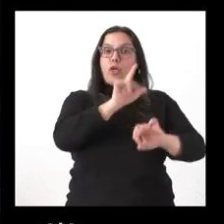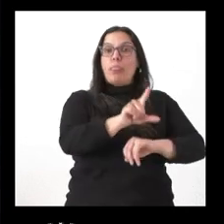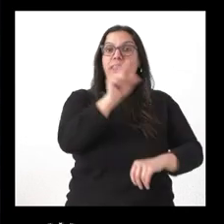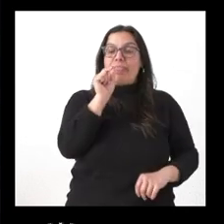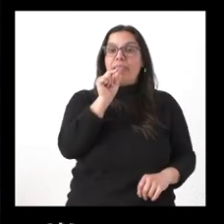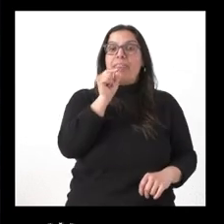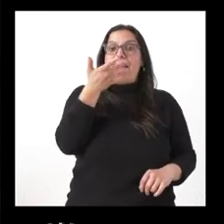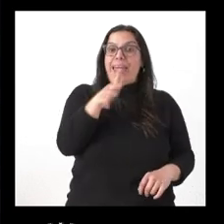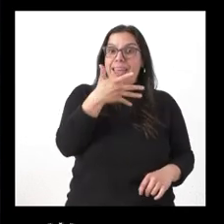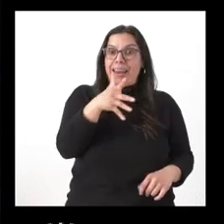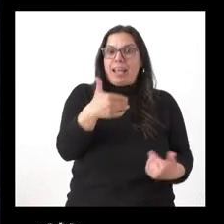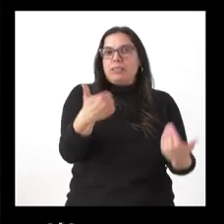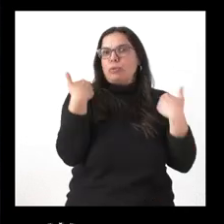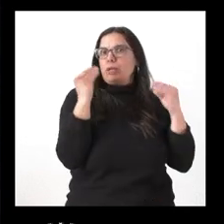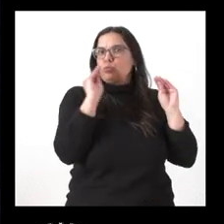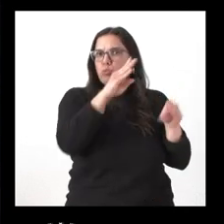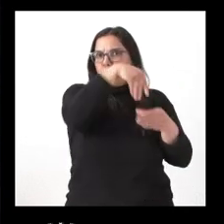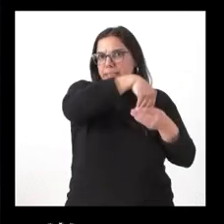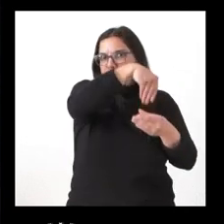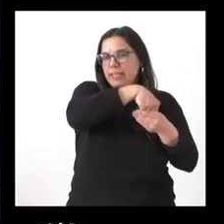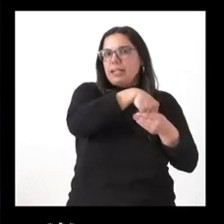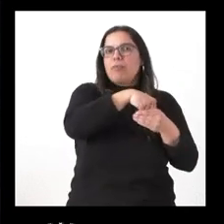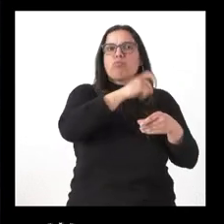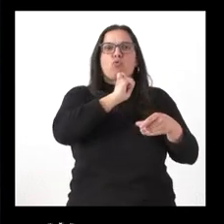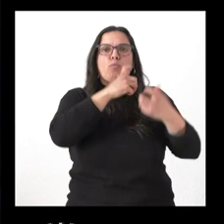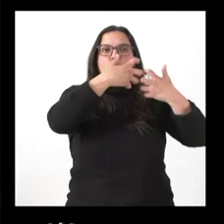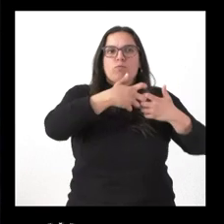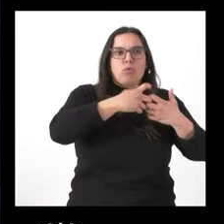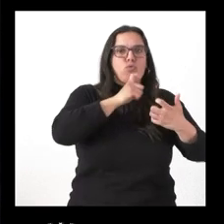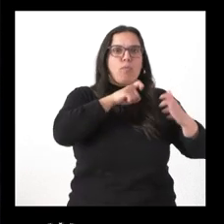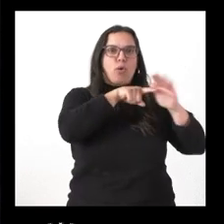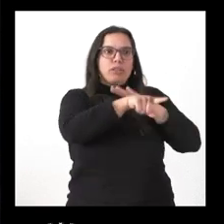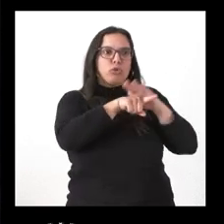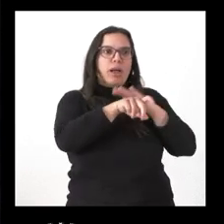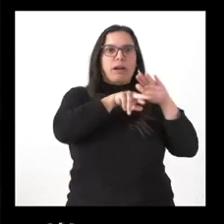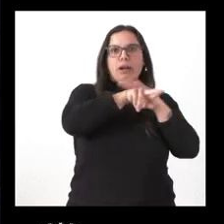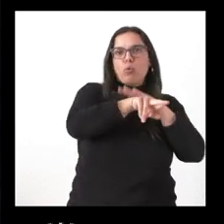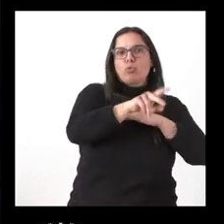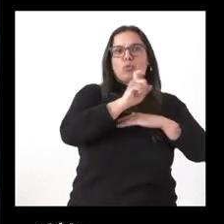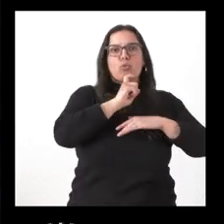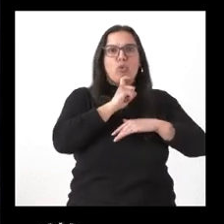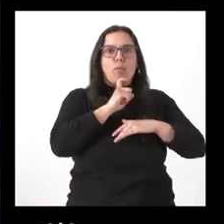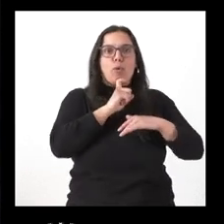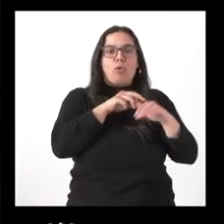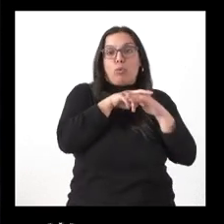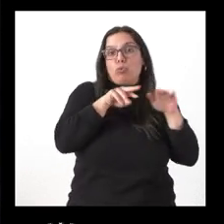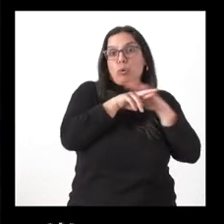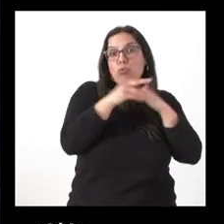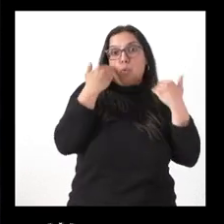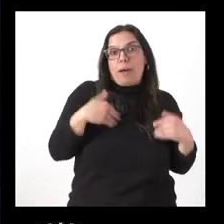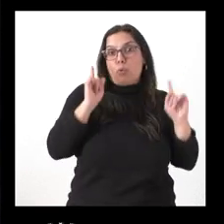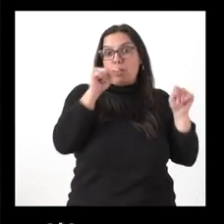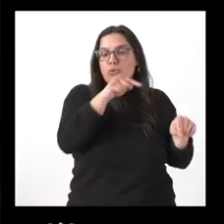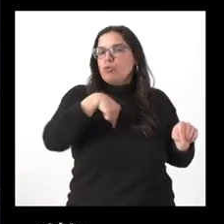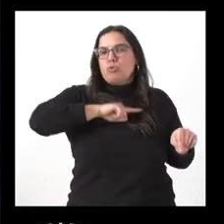decisión en el ámbito de sus competencias internas de cómo funcionar y gestionar sus recursos y sus recursos humanos Pues nosotros lo que tenemos